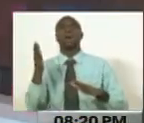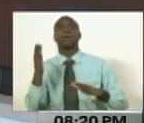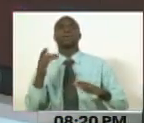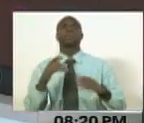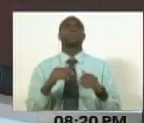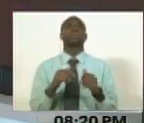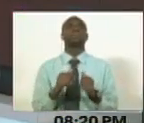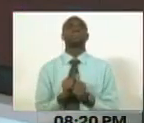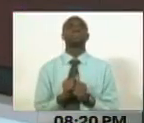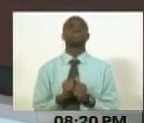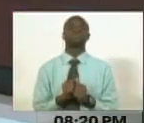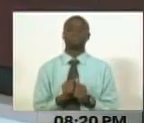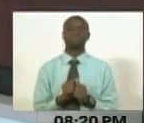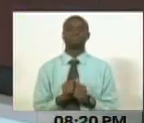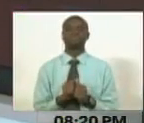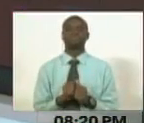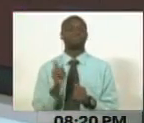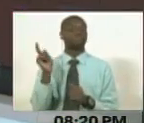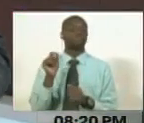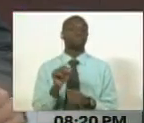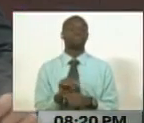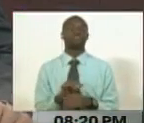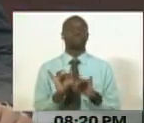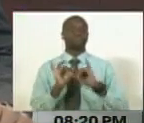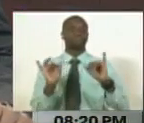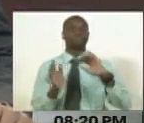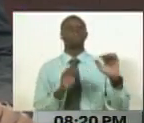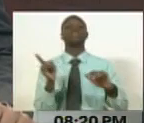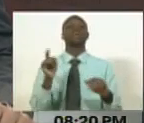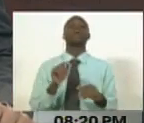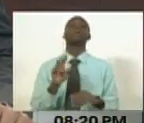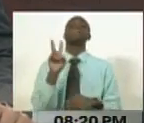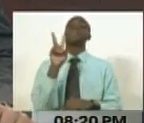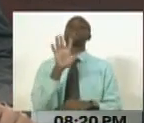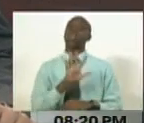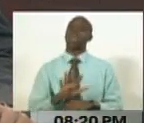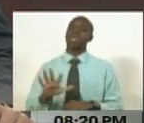Bueno, yo tenía la posición de la República Bolivariana de Venezuela en...